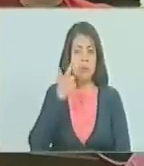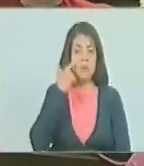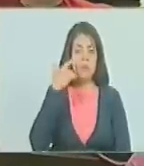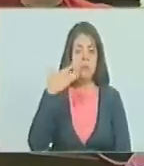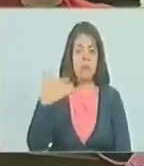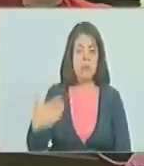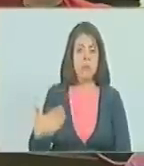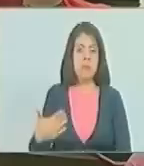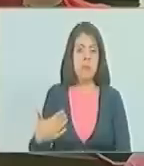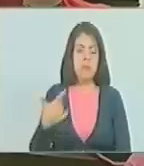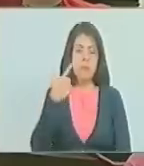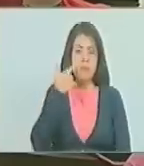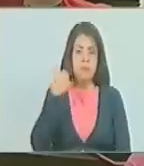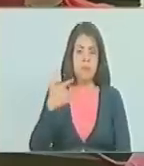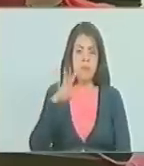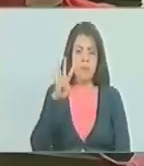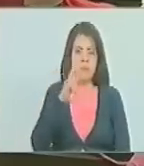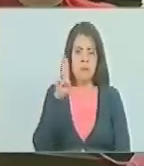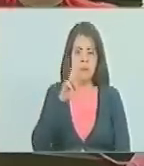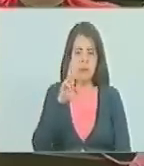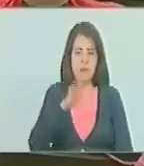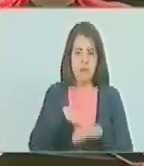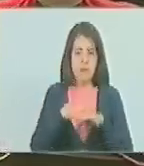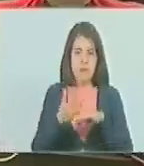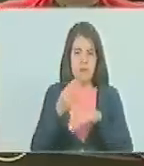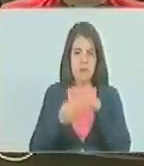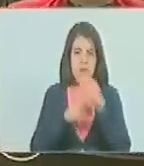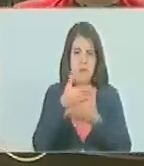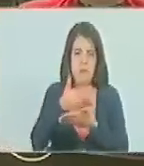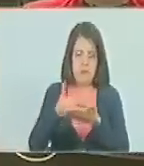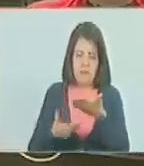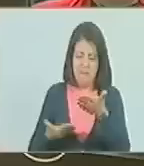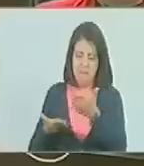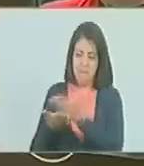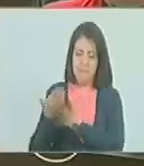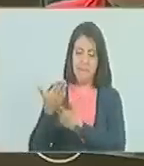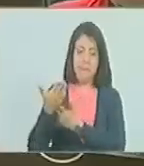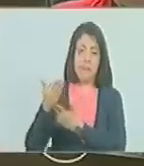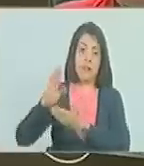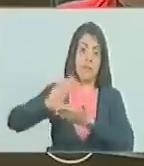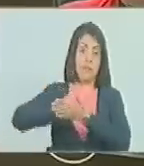costumbre, la maña cuarto republicana de que acta mata voto.